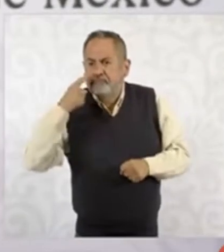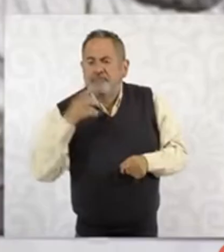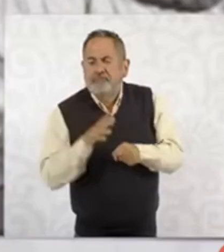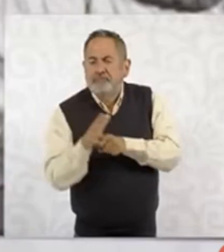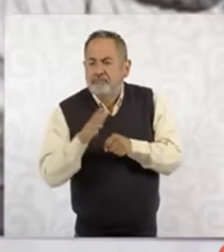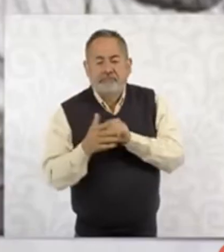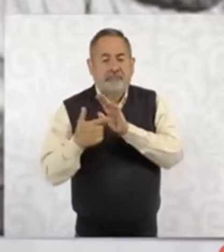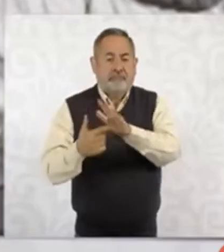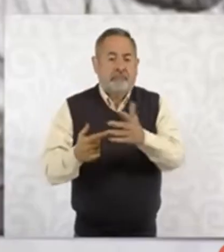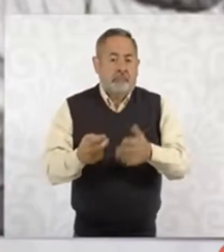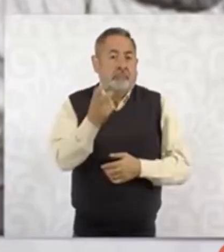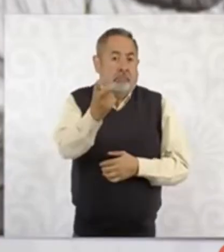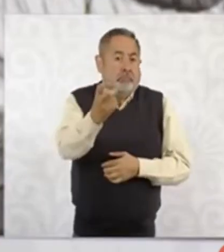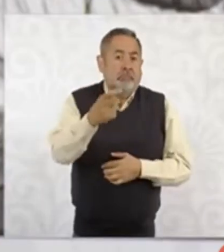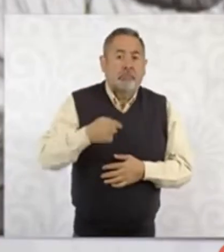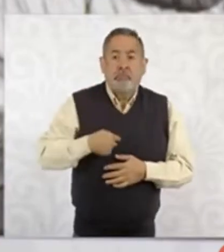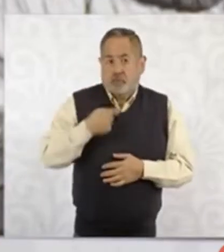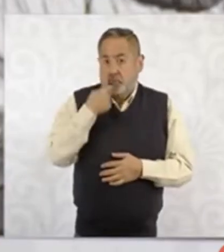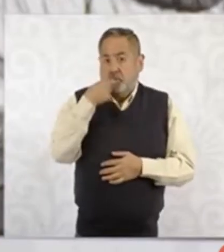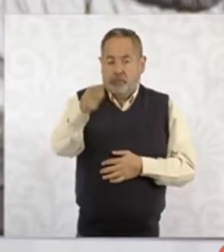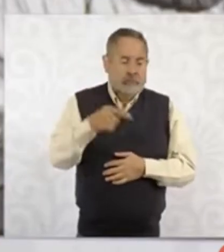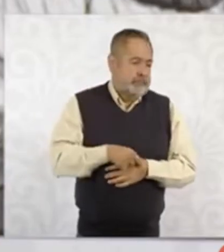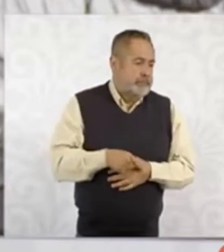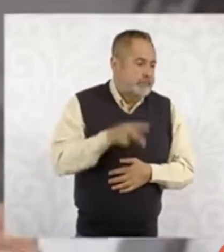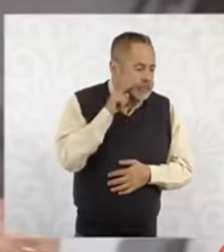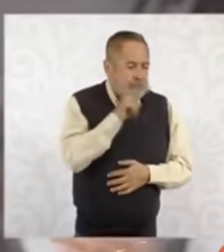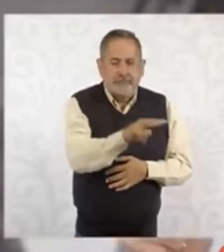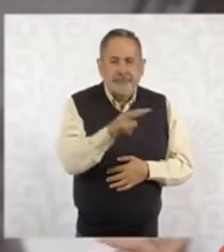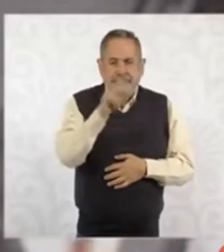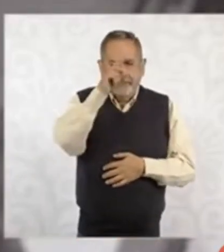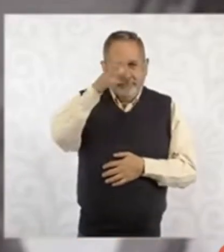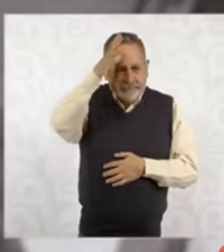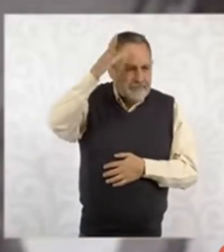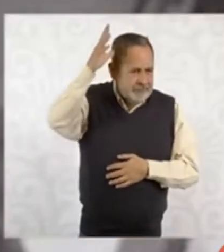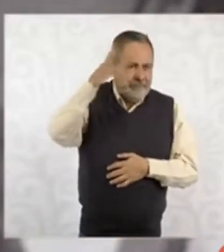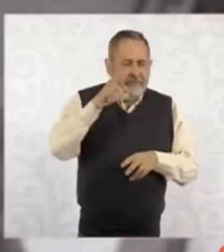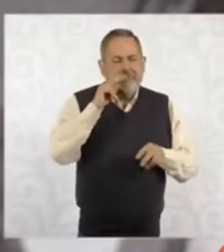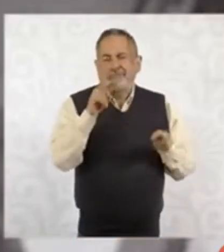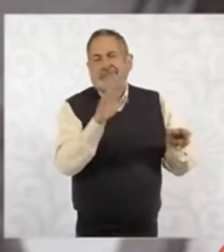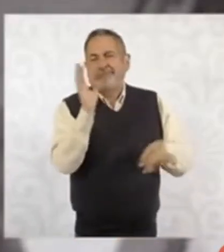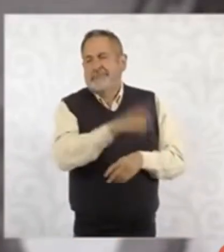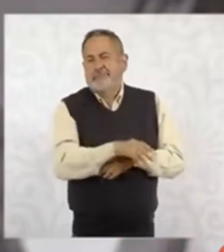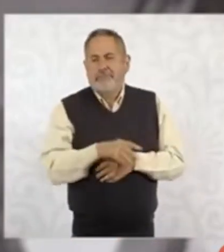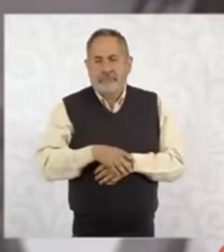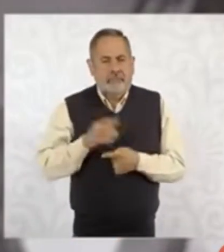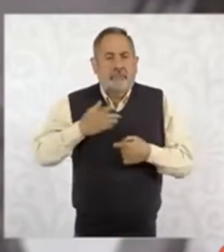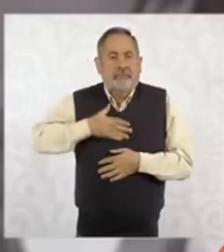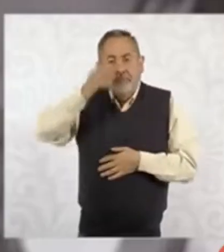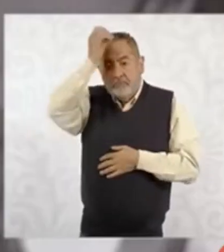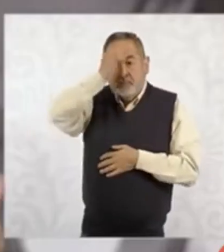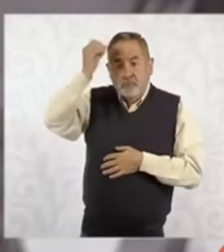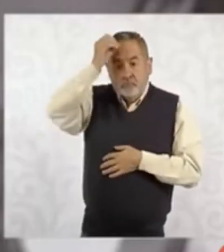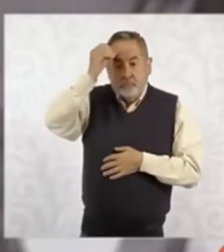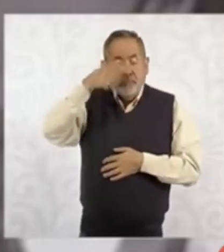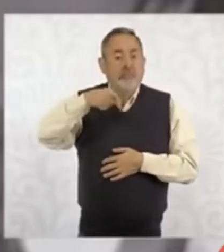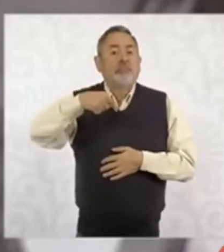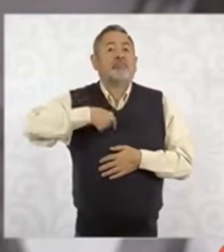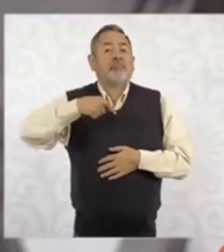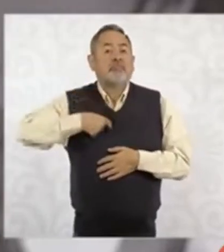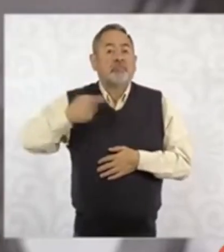Entonces, cuando digo no vean una televisora, pues es una opinión, pero no estoy ejerciendo el poder del